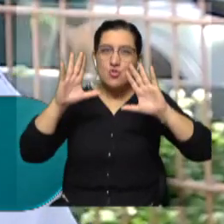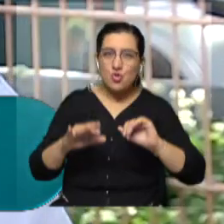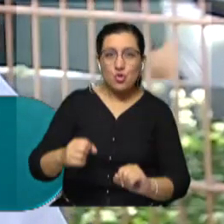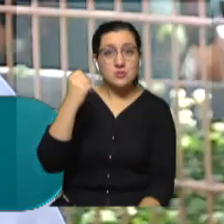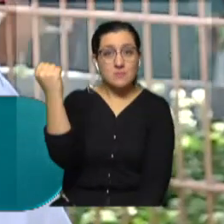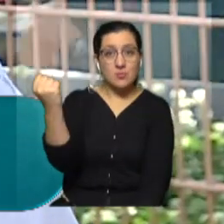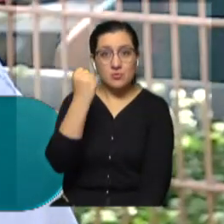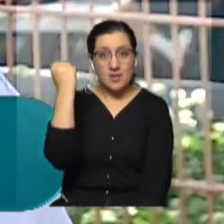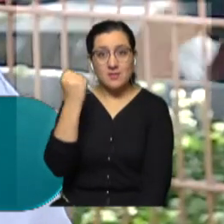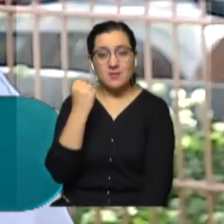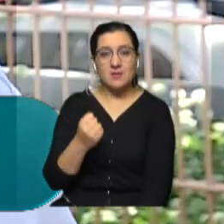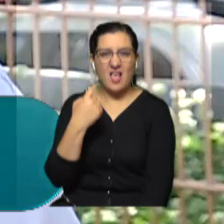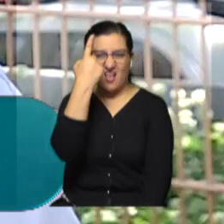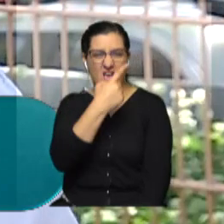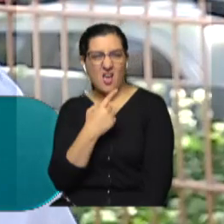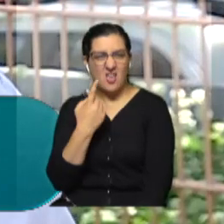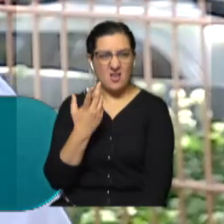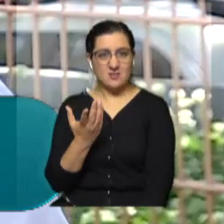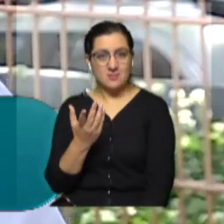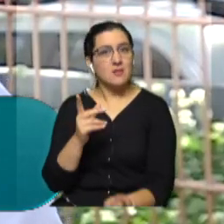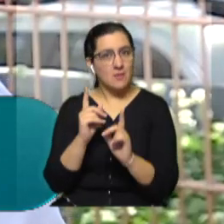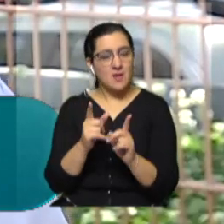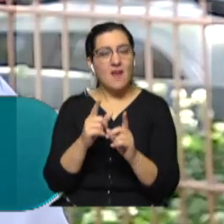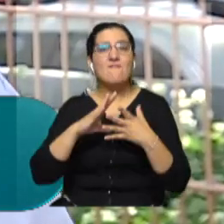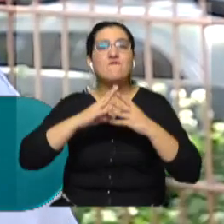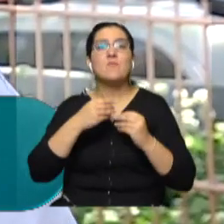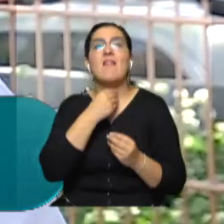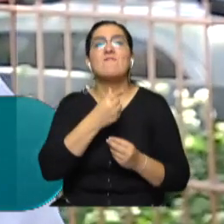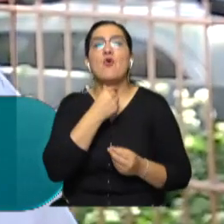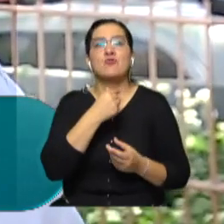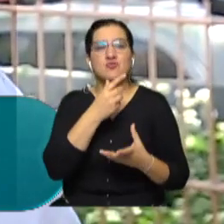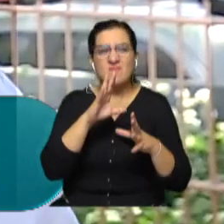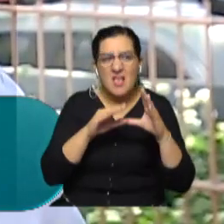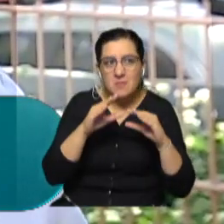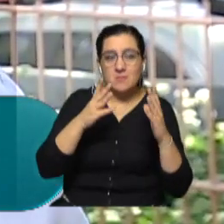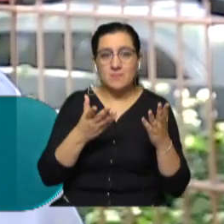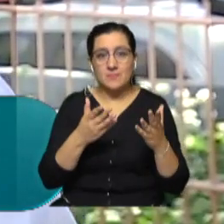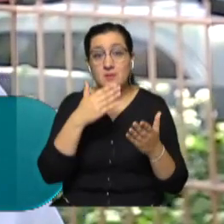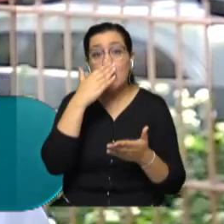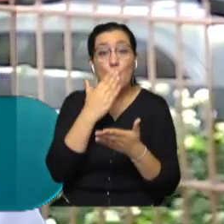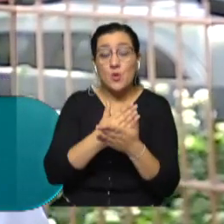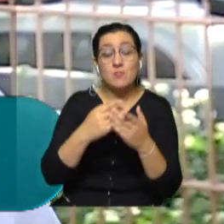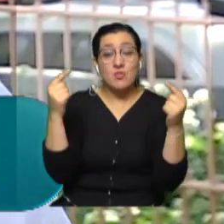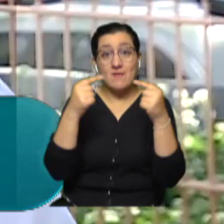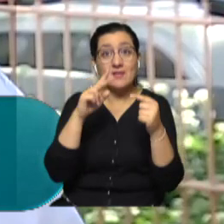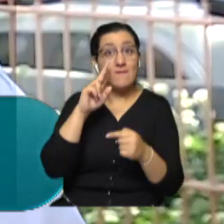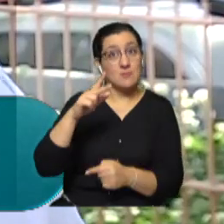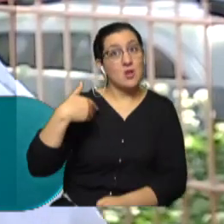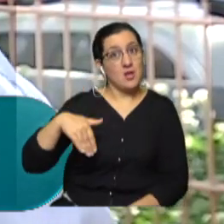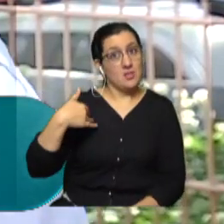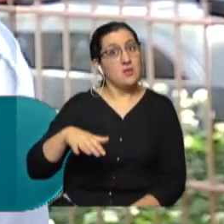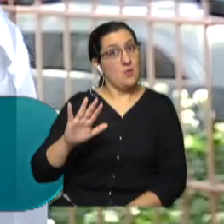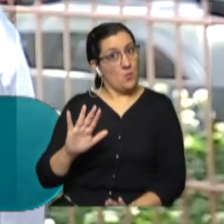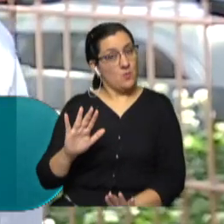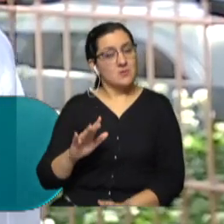corporal, el lenguaje no hablado, y no verbal. Y eso tuvo mucho impacto el otro día en el último debate que vimos en Argentina.